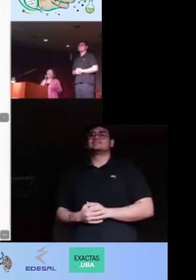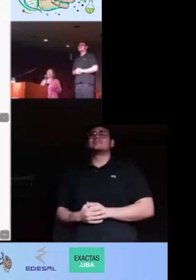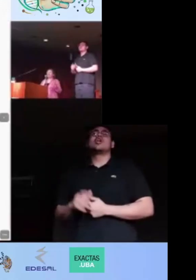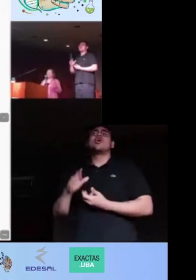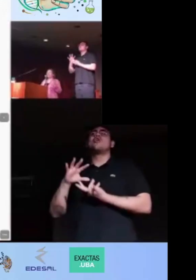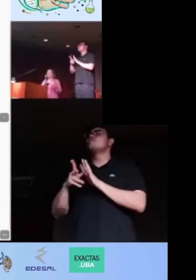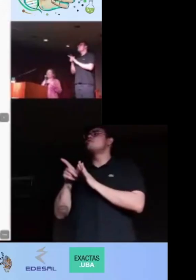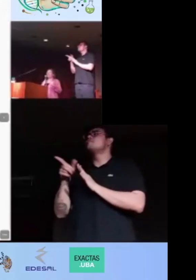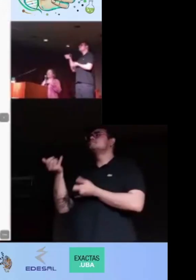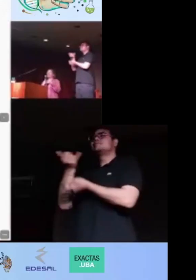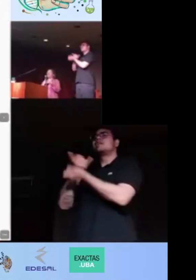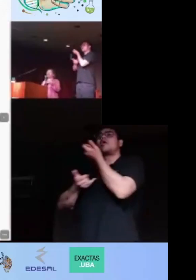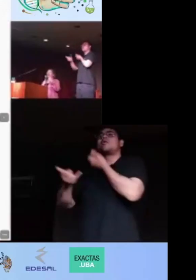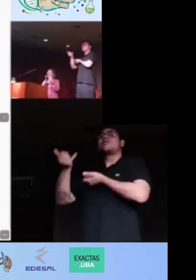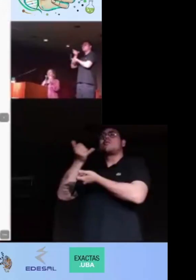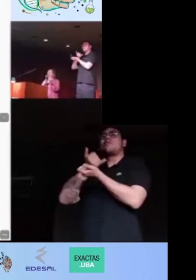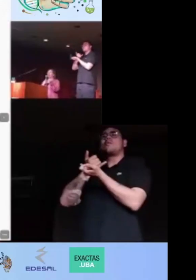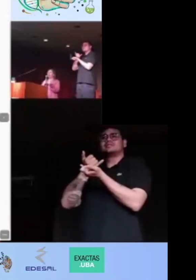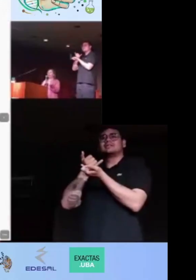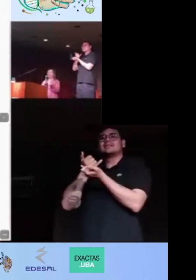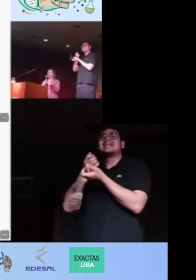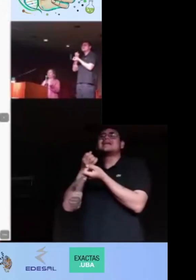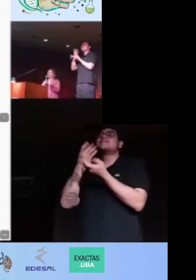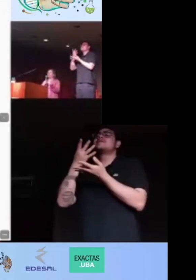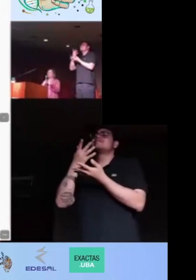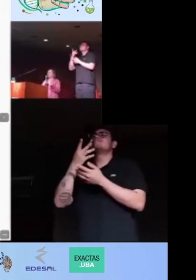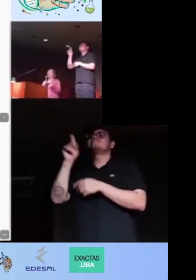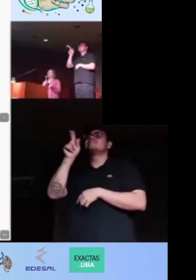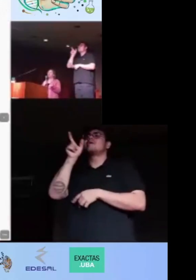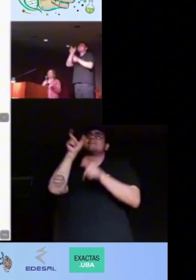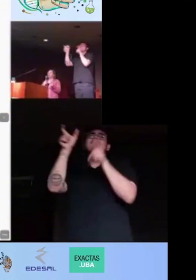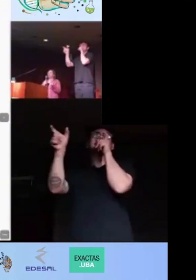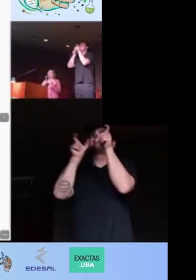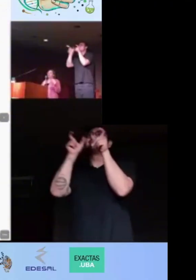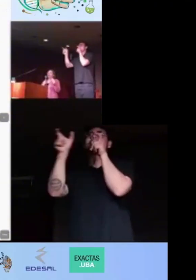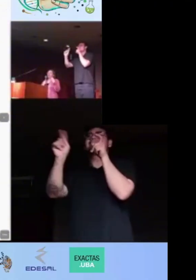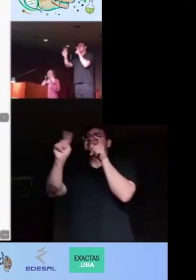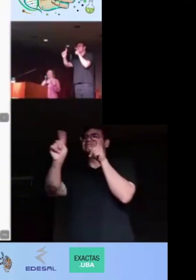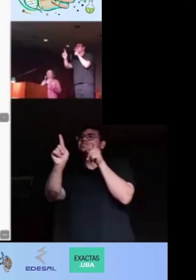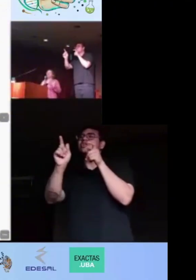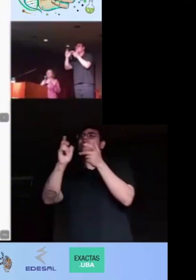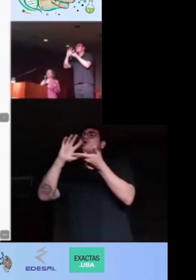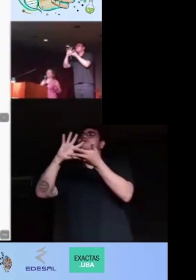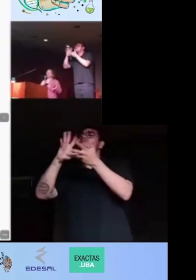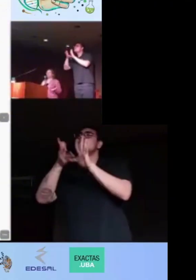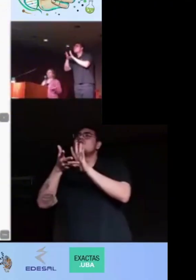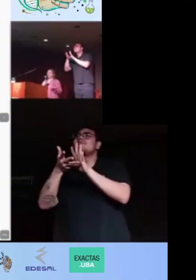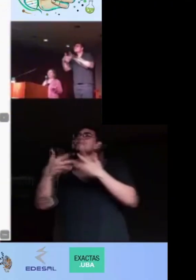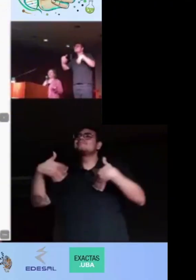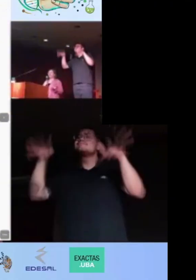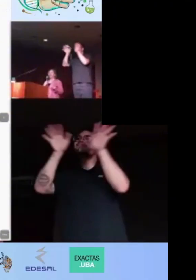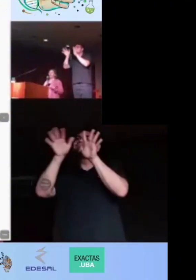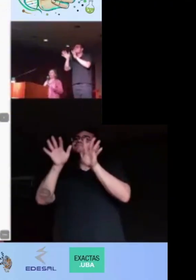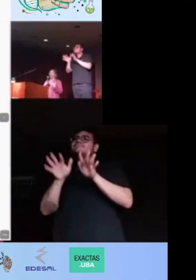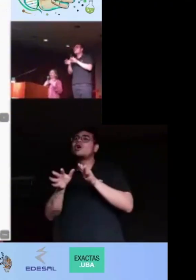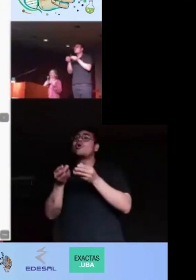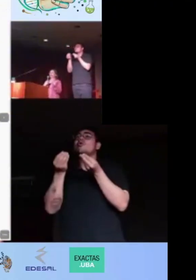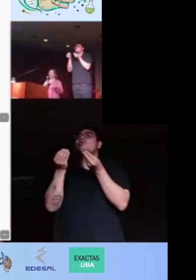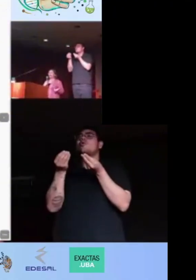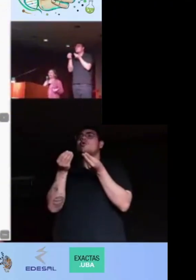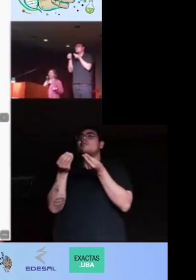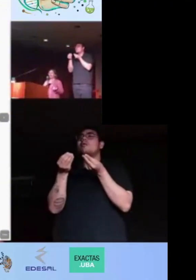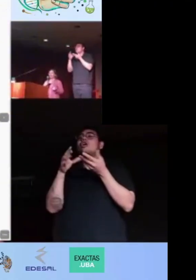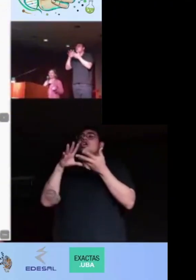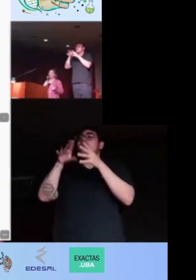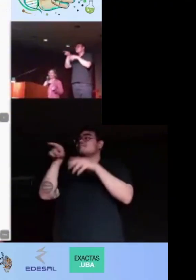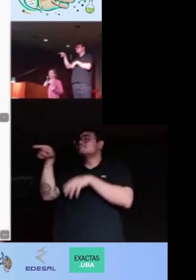lo que hicimos, que no es tanto las palabras que logramos, sino el tras de escena de cómo conocimos a